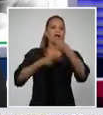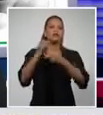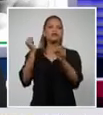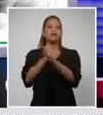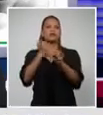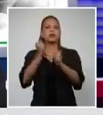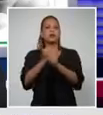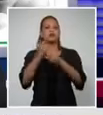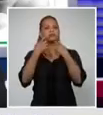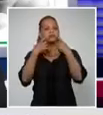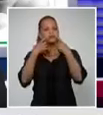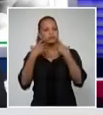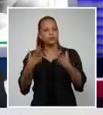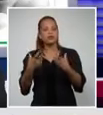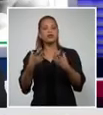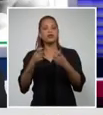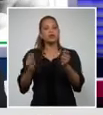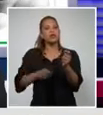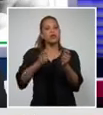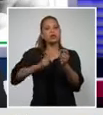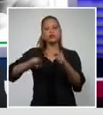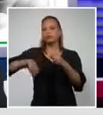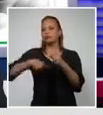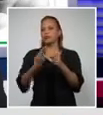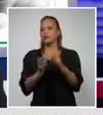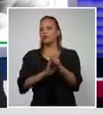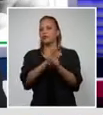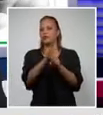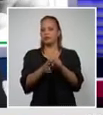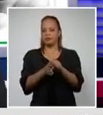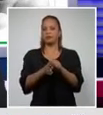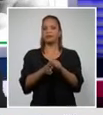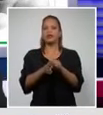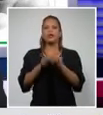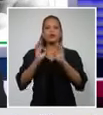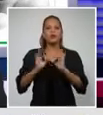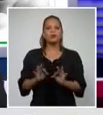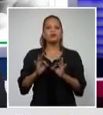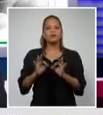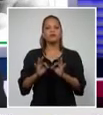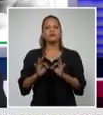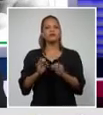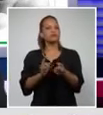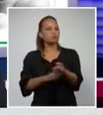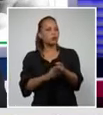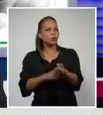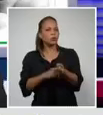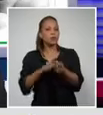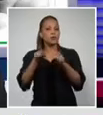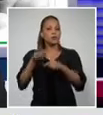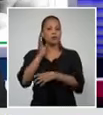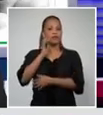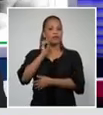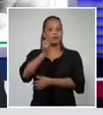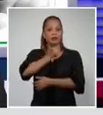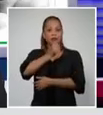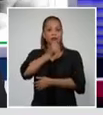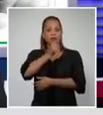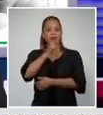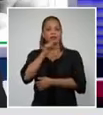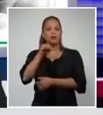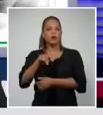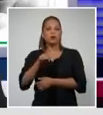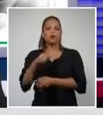en esta lucha contra la COVID-19. Como es habitual, en la conferencia de prensa la ofrece